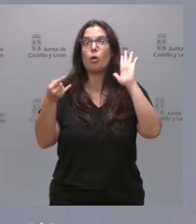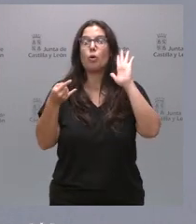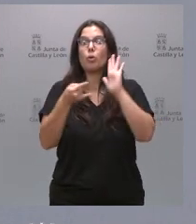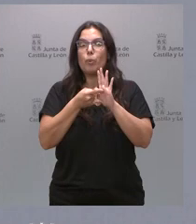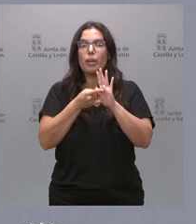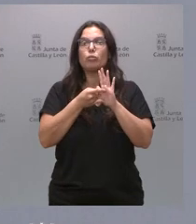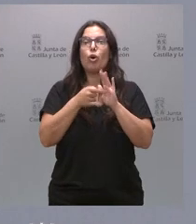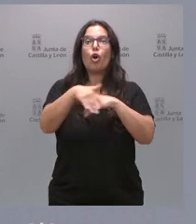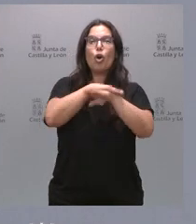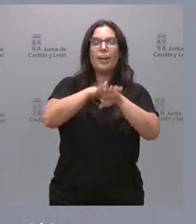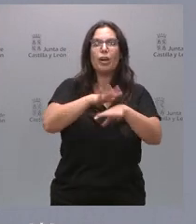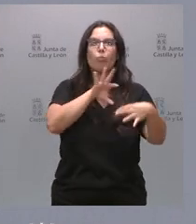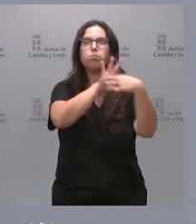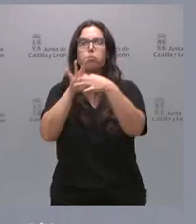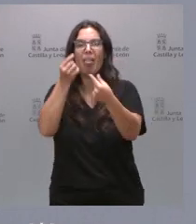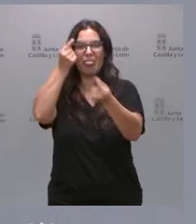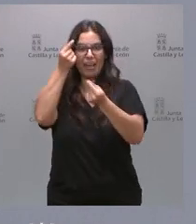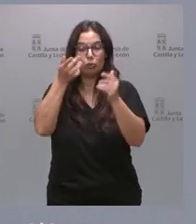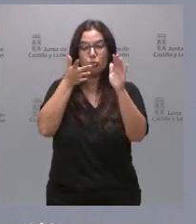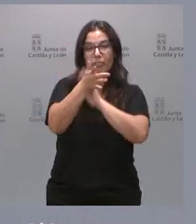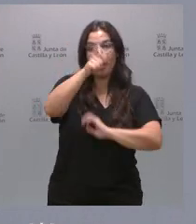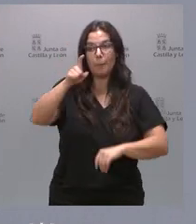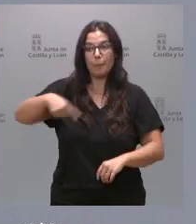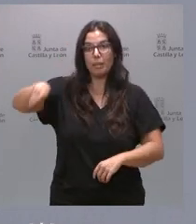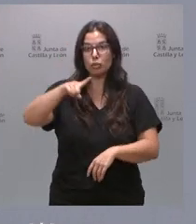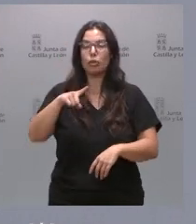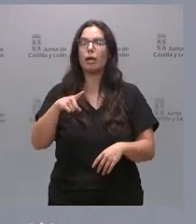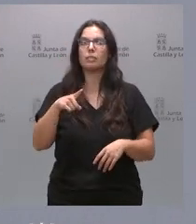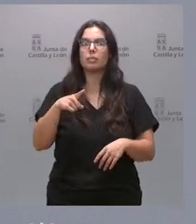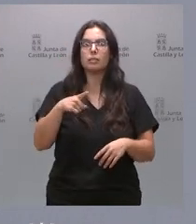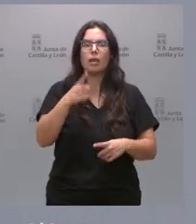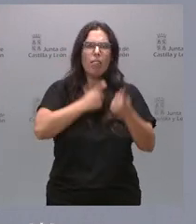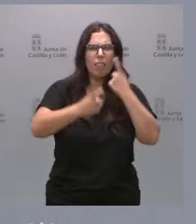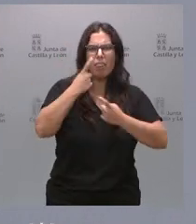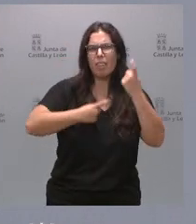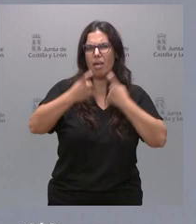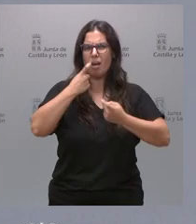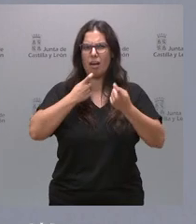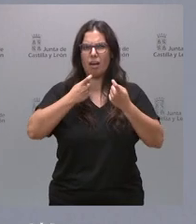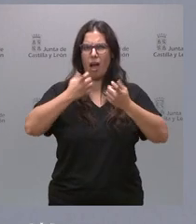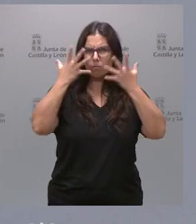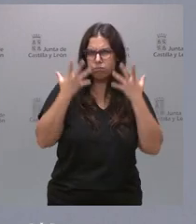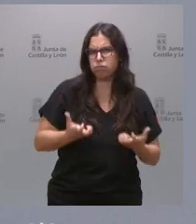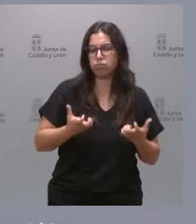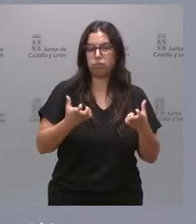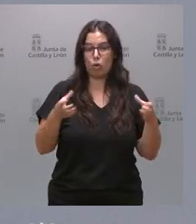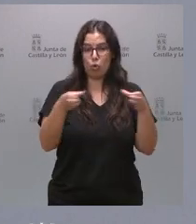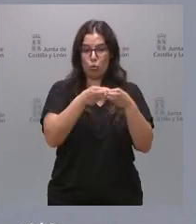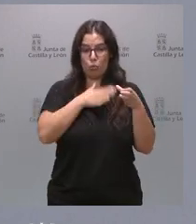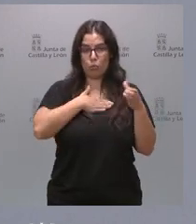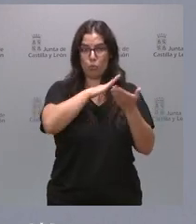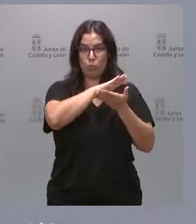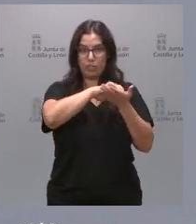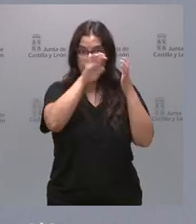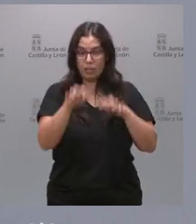se va a facilitar a los usuarios el libre acceso a la ingente cantidad de datos que dispone actualmente la administración autonómica y Por tanto se